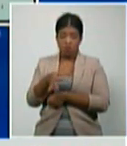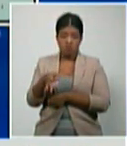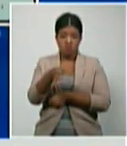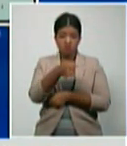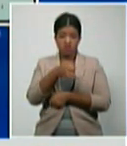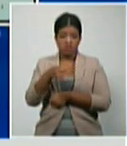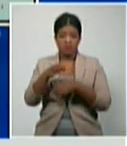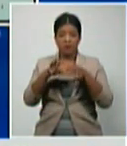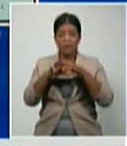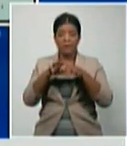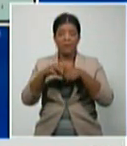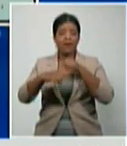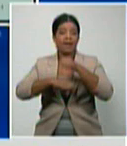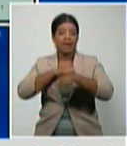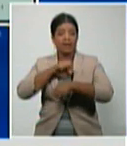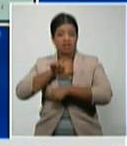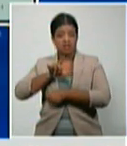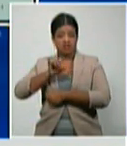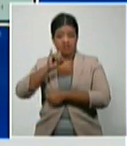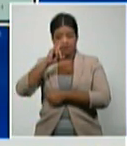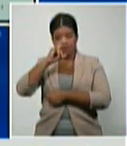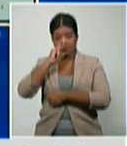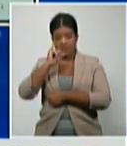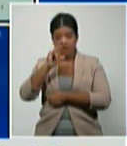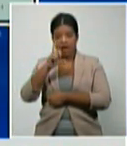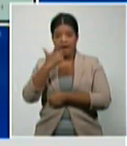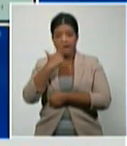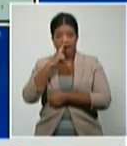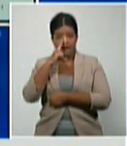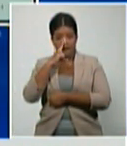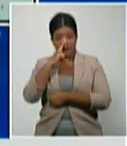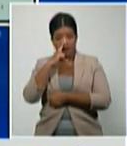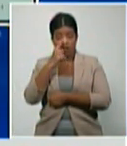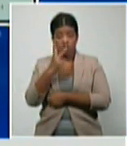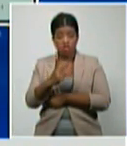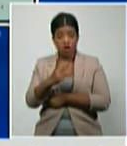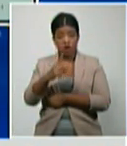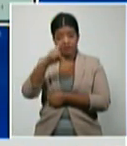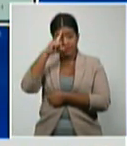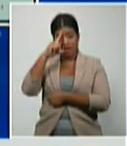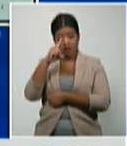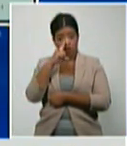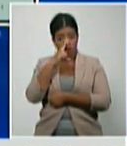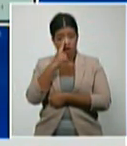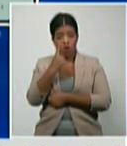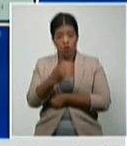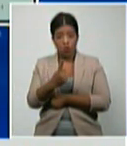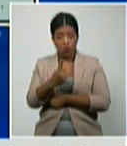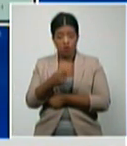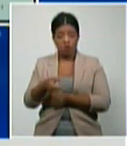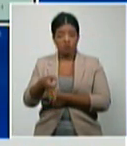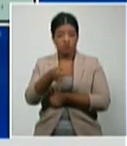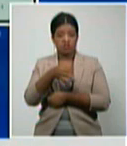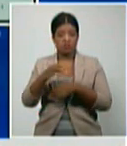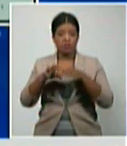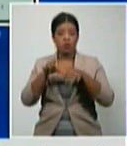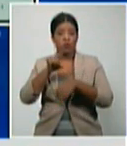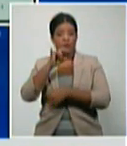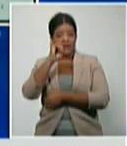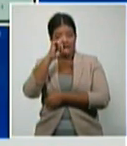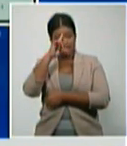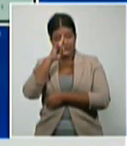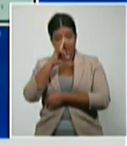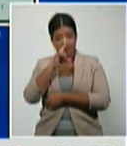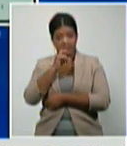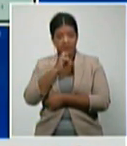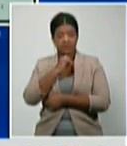Quibicán, 2 del municipio San Nicolás y 1 del municipio de Guinis. En el caso de Matanzas, con